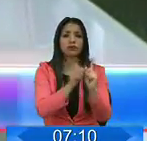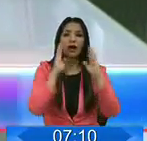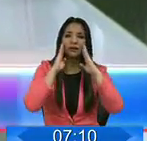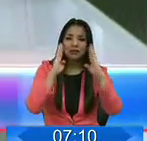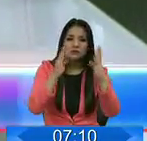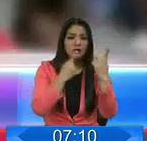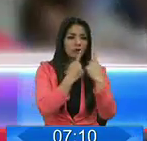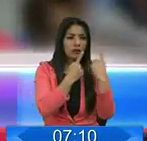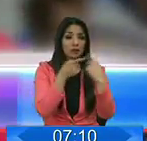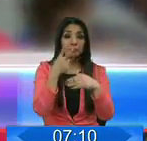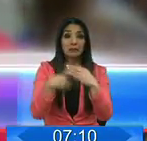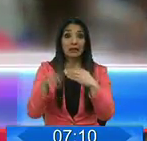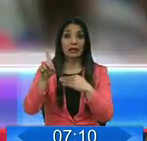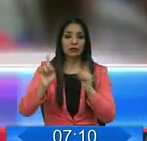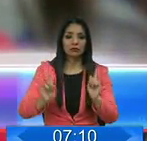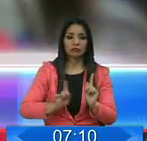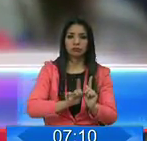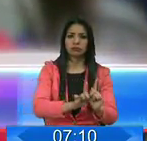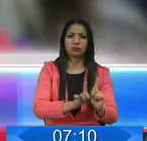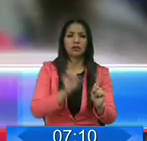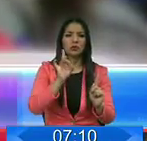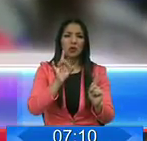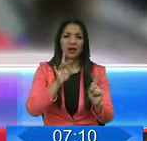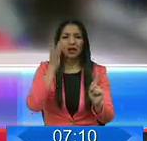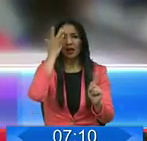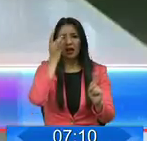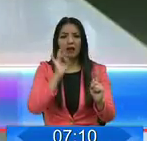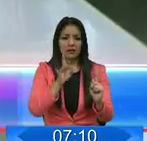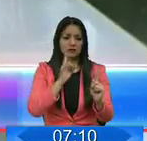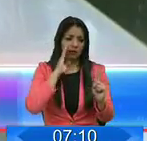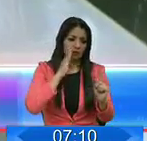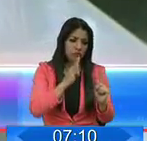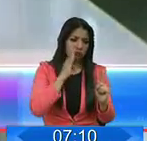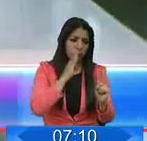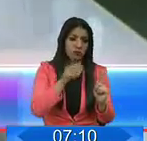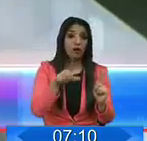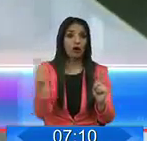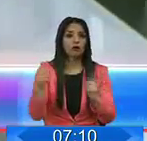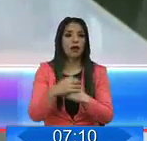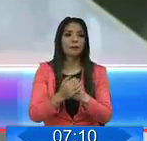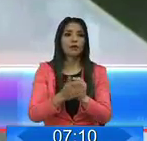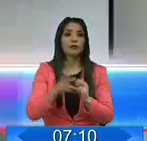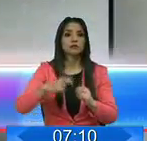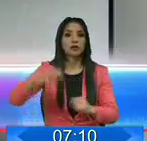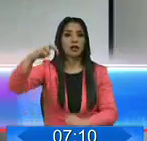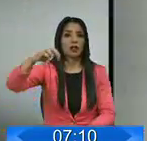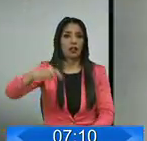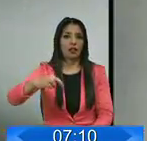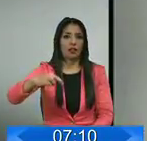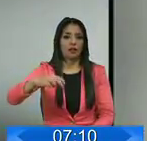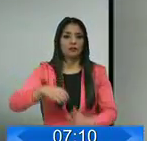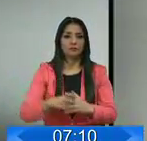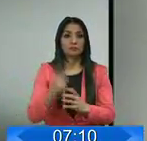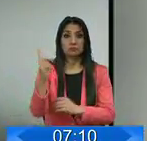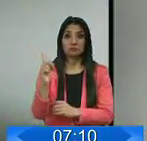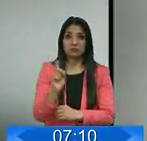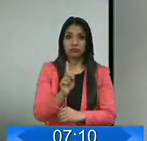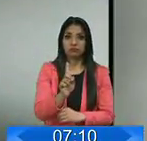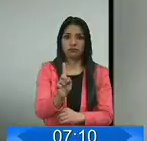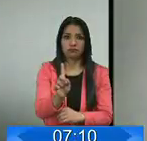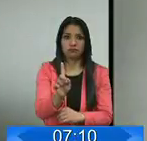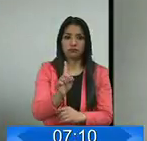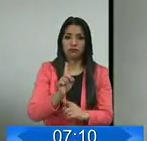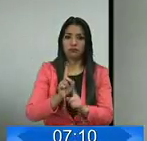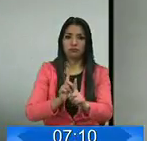hijo estaba aquí, estaba que le dolía un poco la cabeza, entonces el otro aprovechó y se sentó del lado de allá. Primero pasaron para allá, luego vinieron